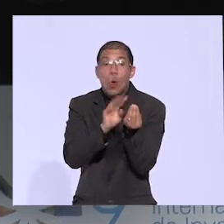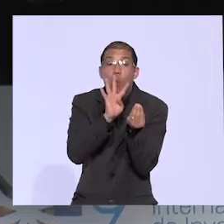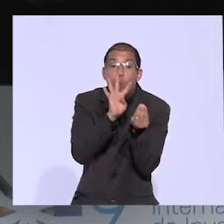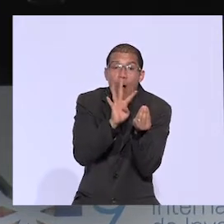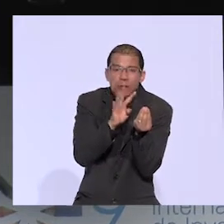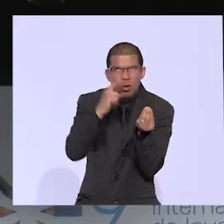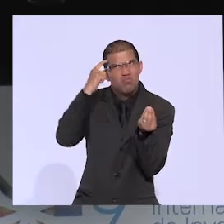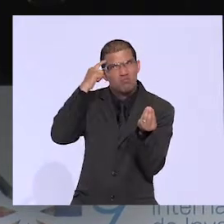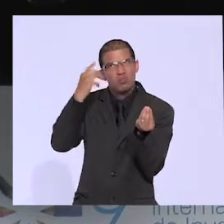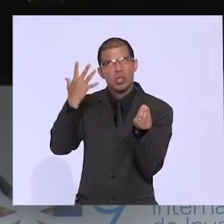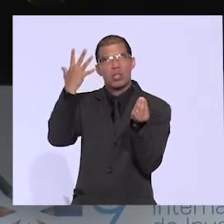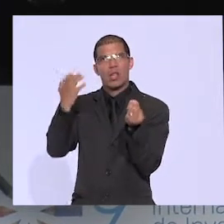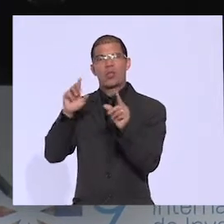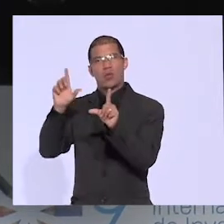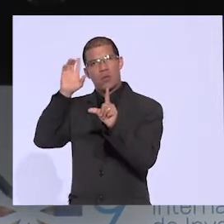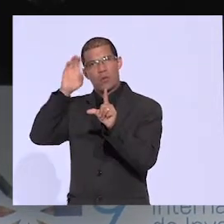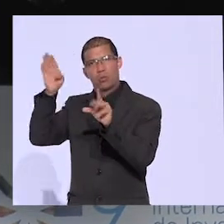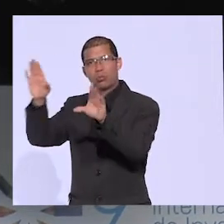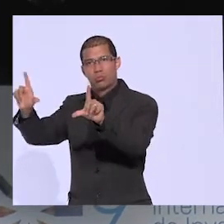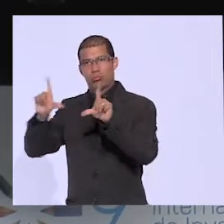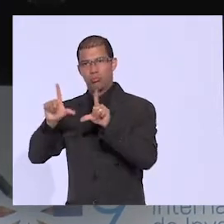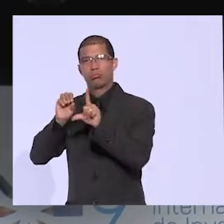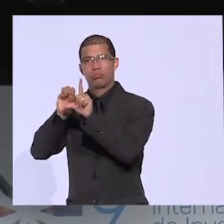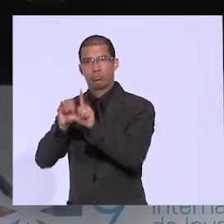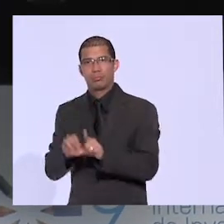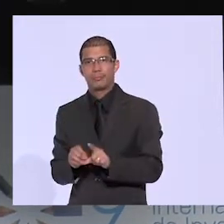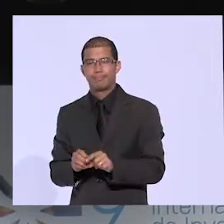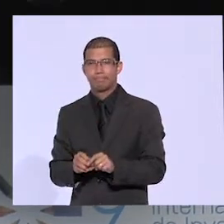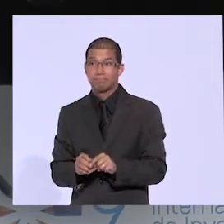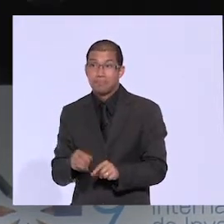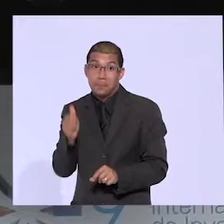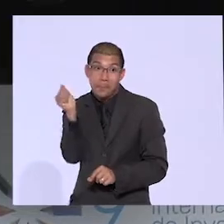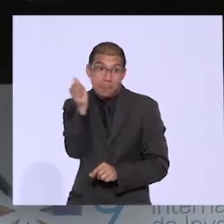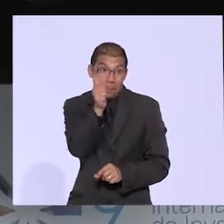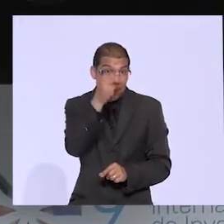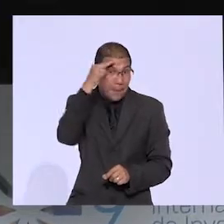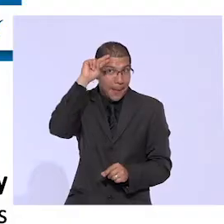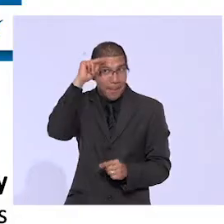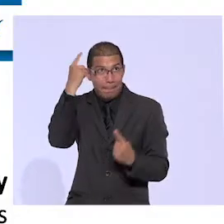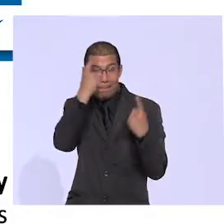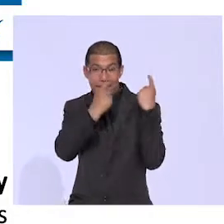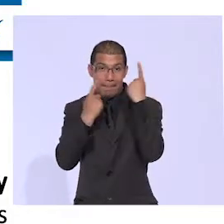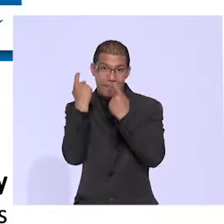Que cada uno traiga las conclusiones que crea sobre esos datos.